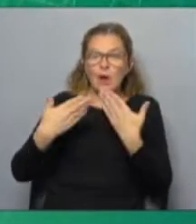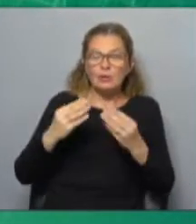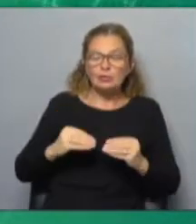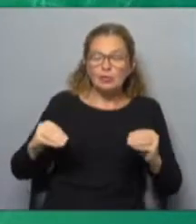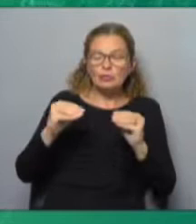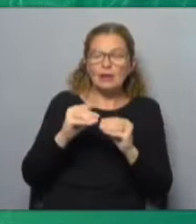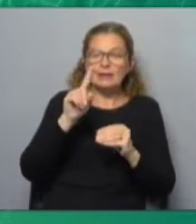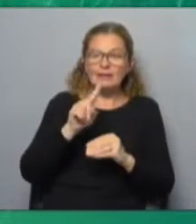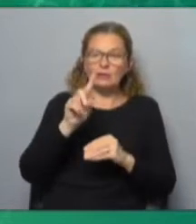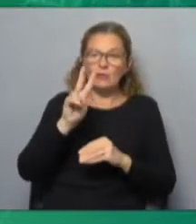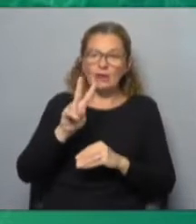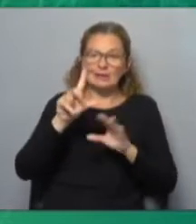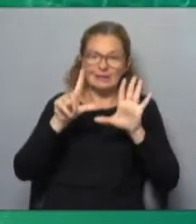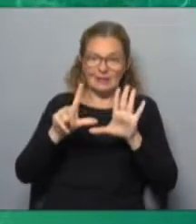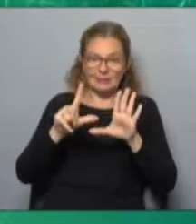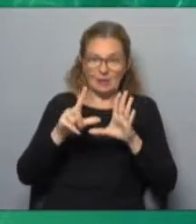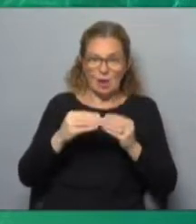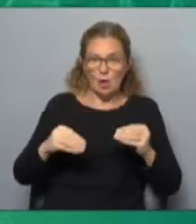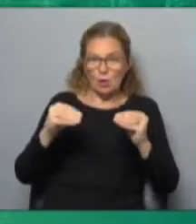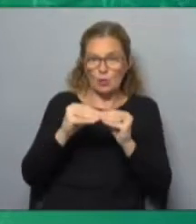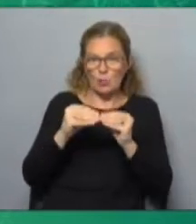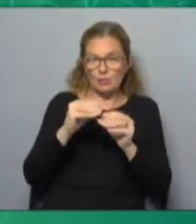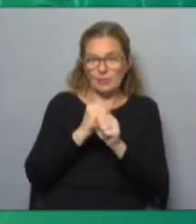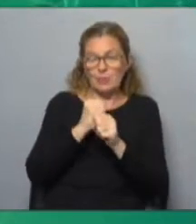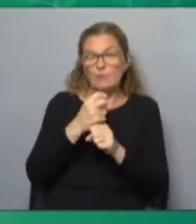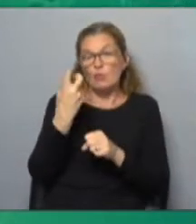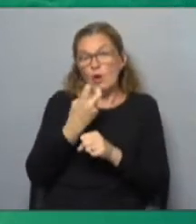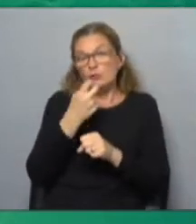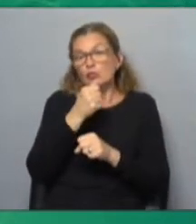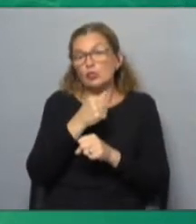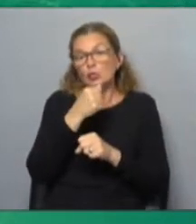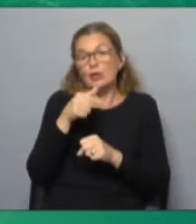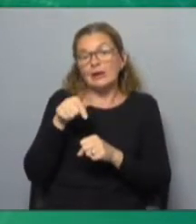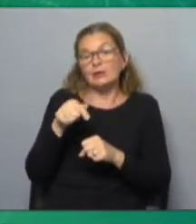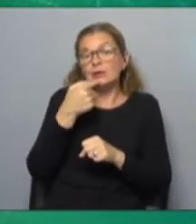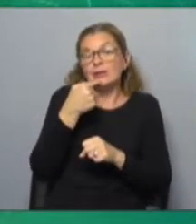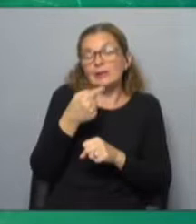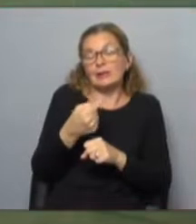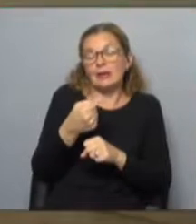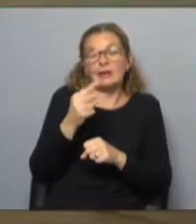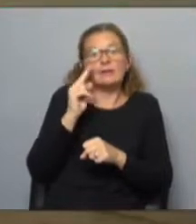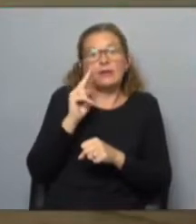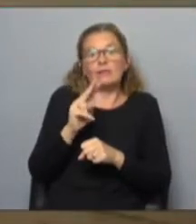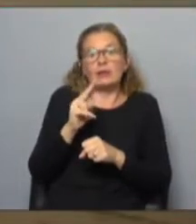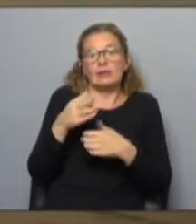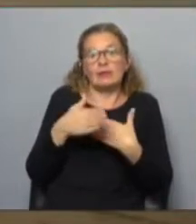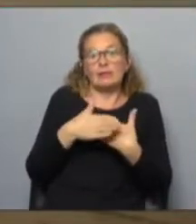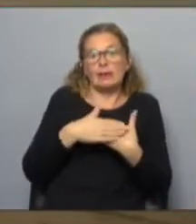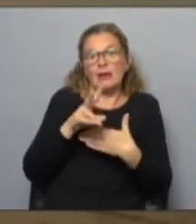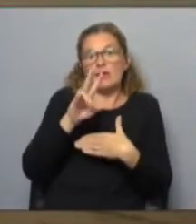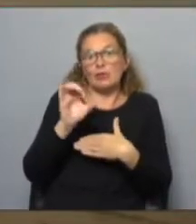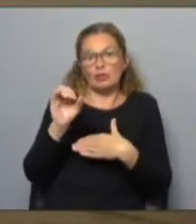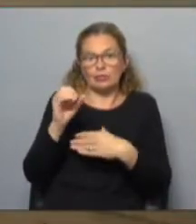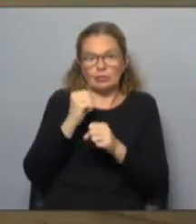de 127 puestos de trabajo como solución a esto que yo les decía, que se ve una afectación de cerca de 200